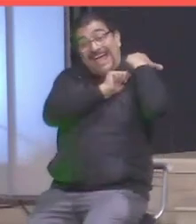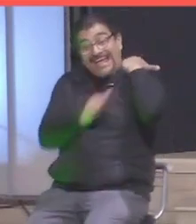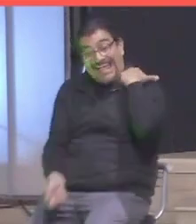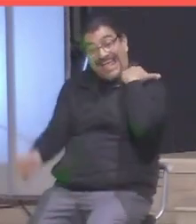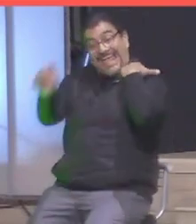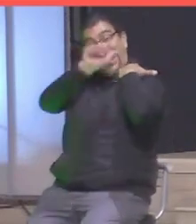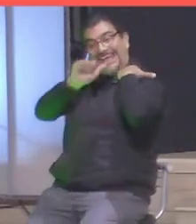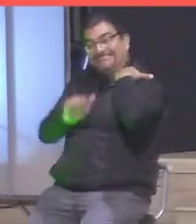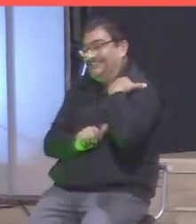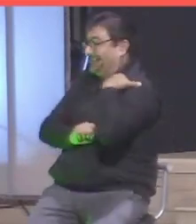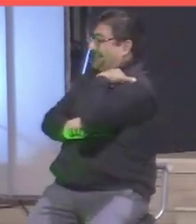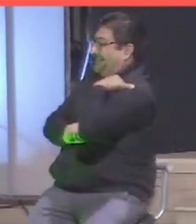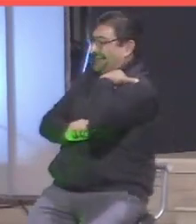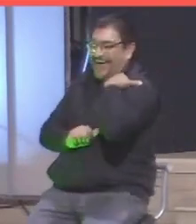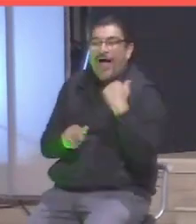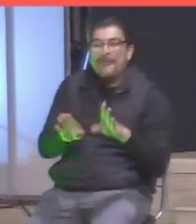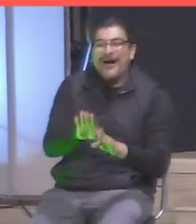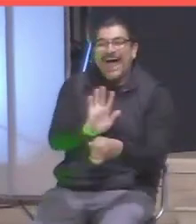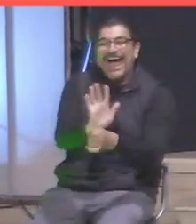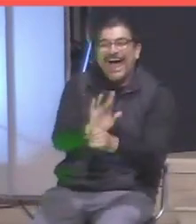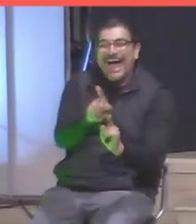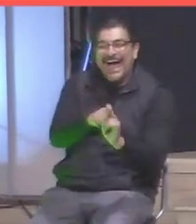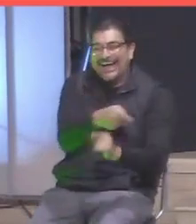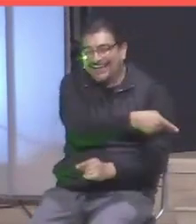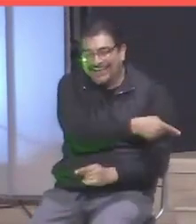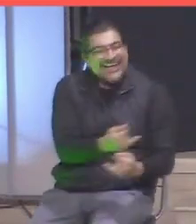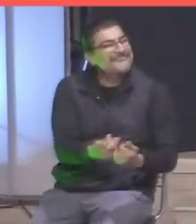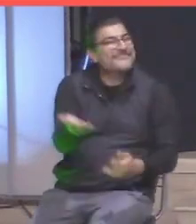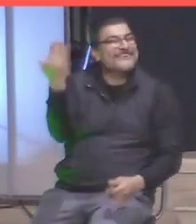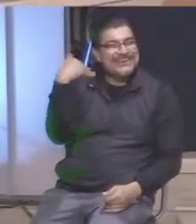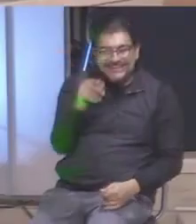a Espéreme es